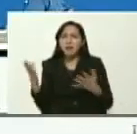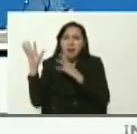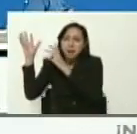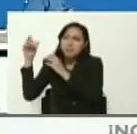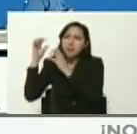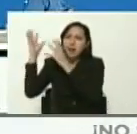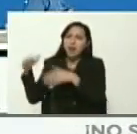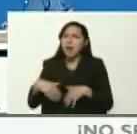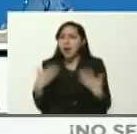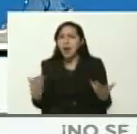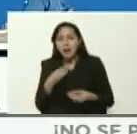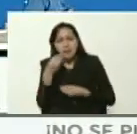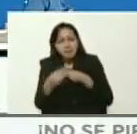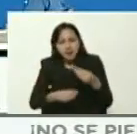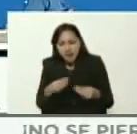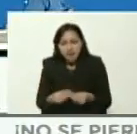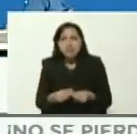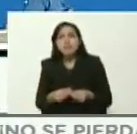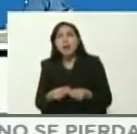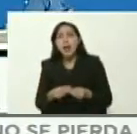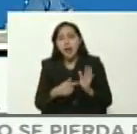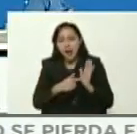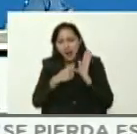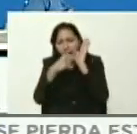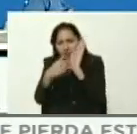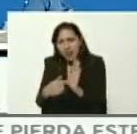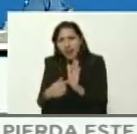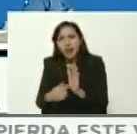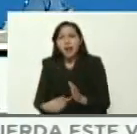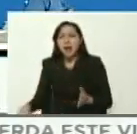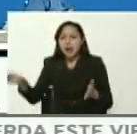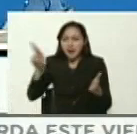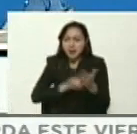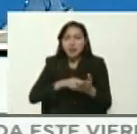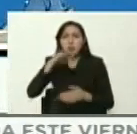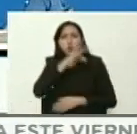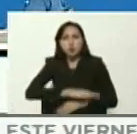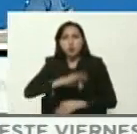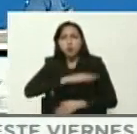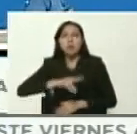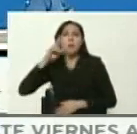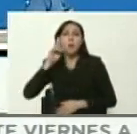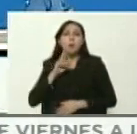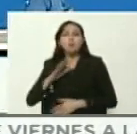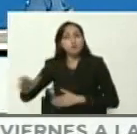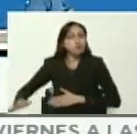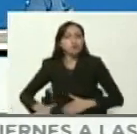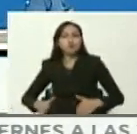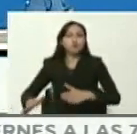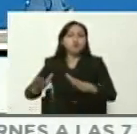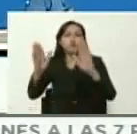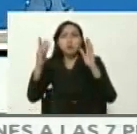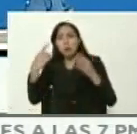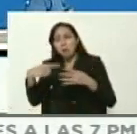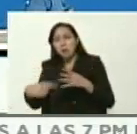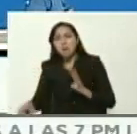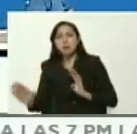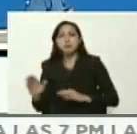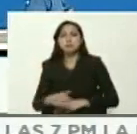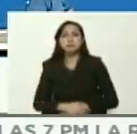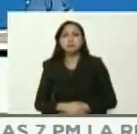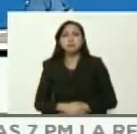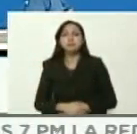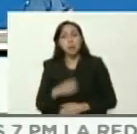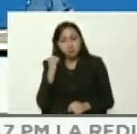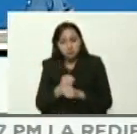para restituir el estado de bienestar del socialismo bolivariano. Por ahí van los tiros.